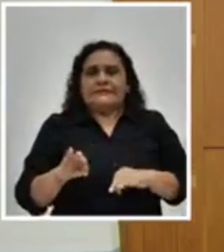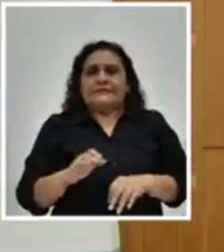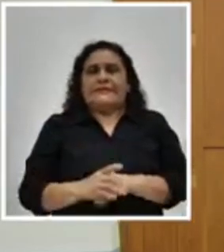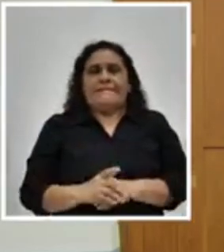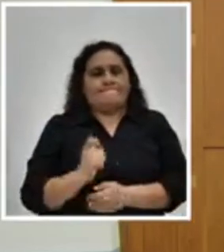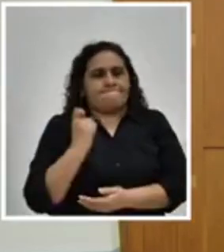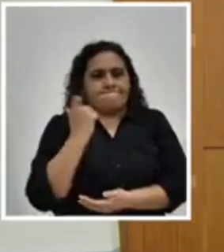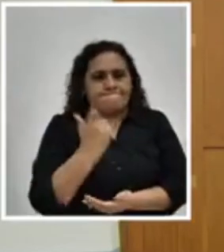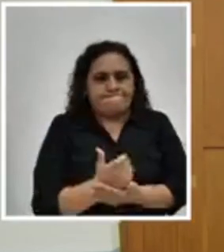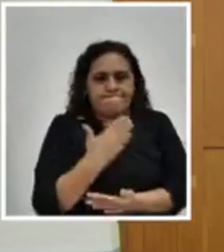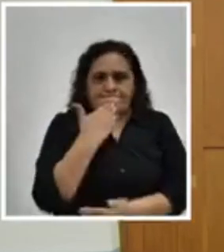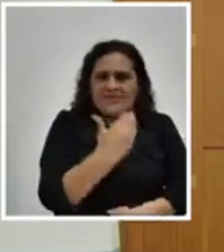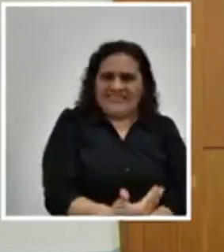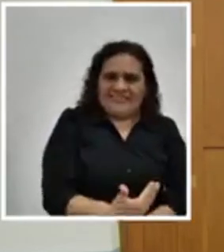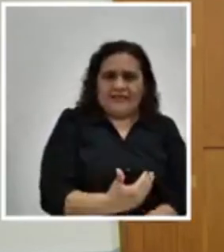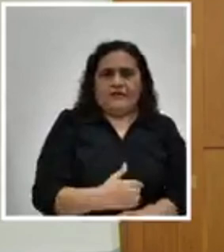sanas.